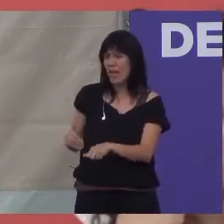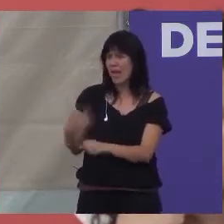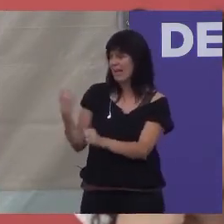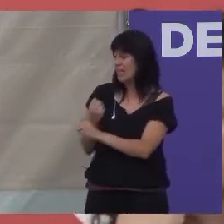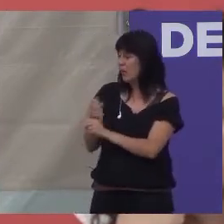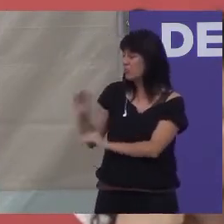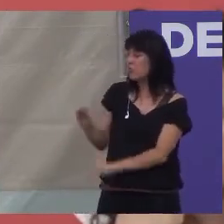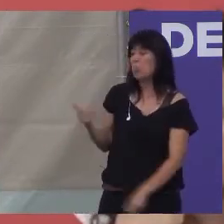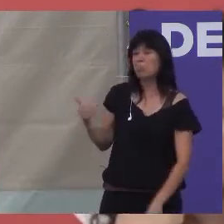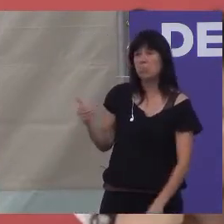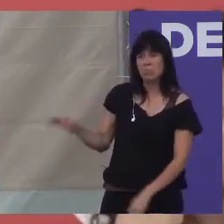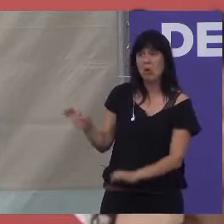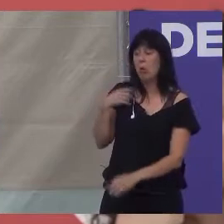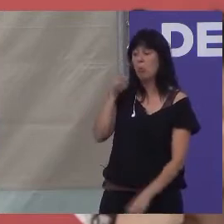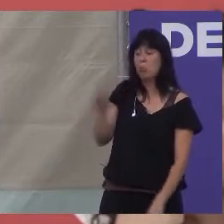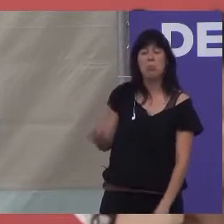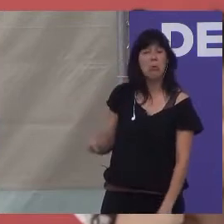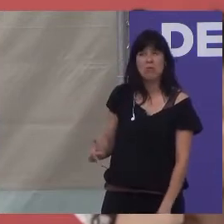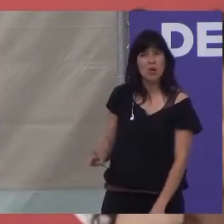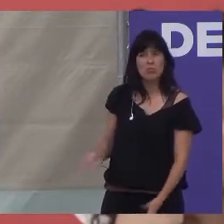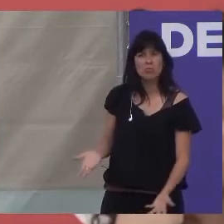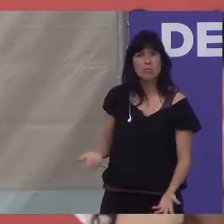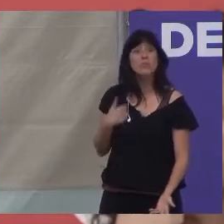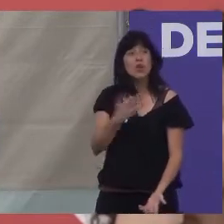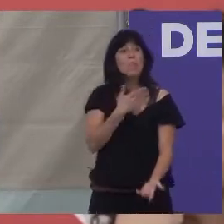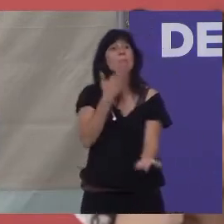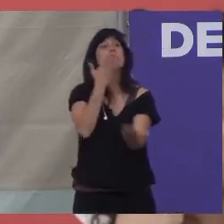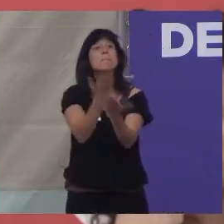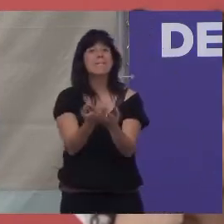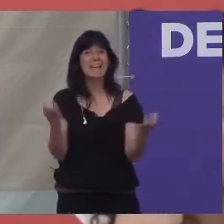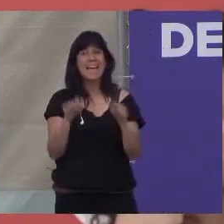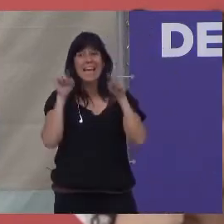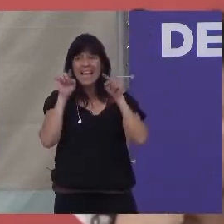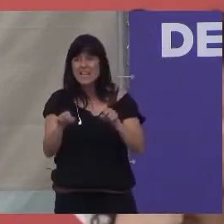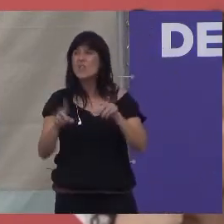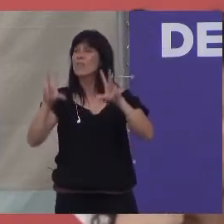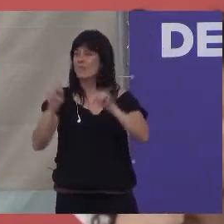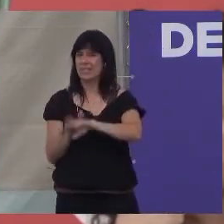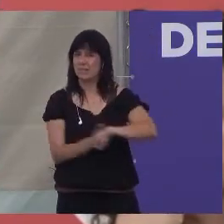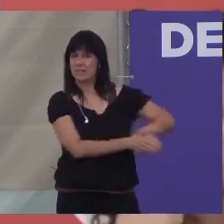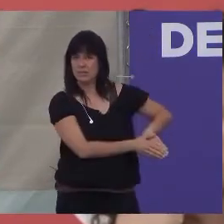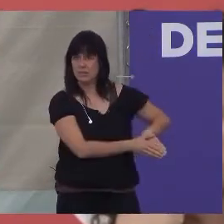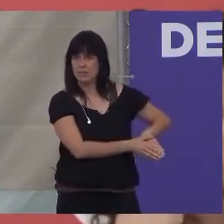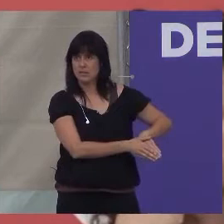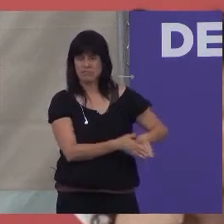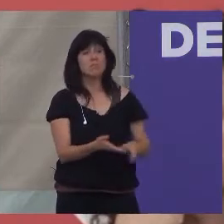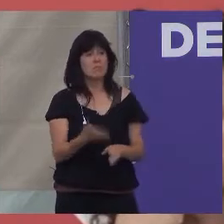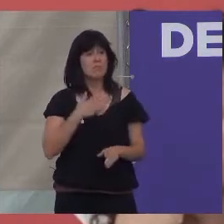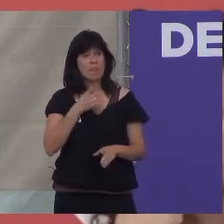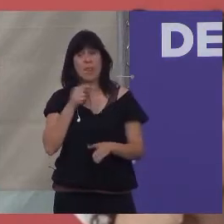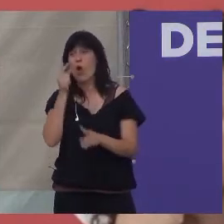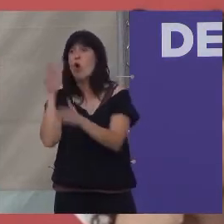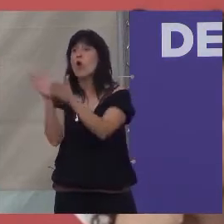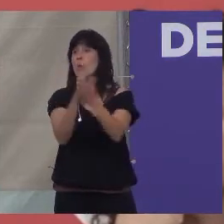trabajo, se ha ignorado el tesón. Quiero pediros que eso también se deje a un lado. A mis compañeros de